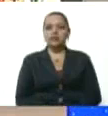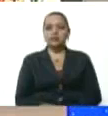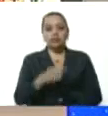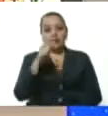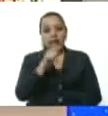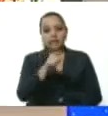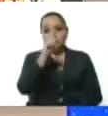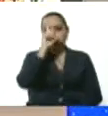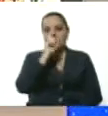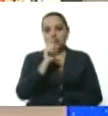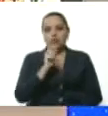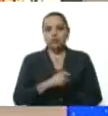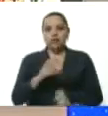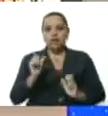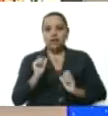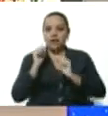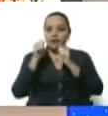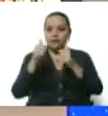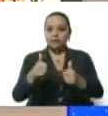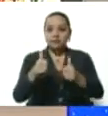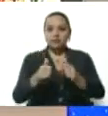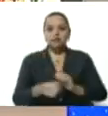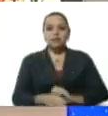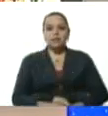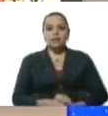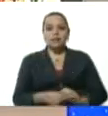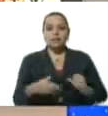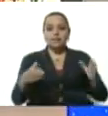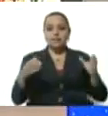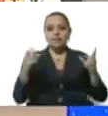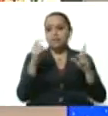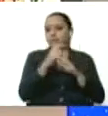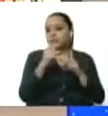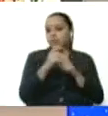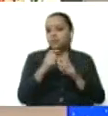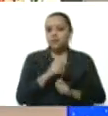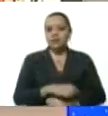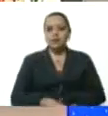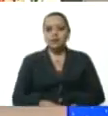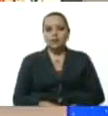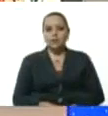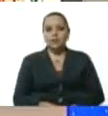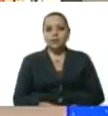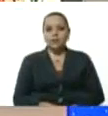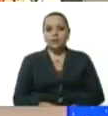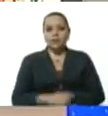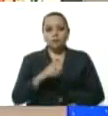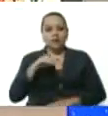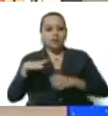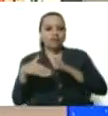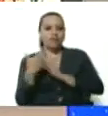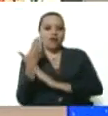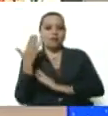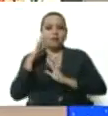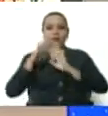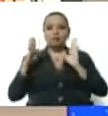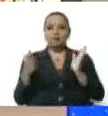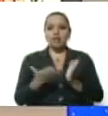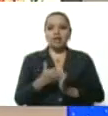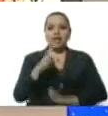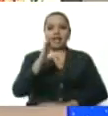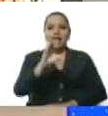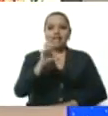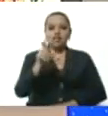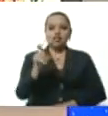año aparece la frase de una fama mundial. La ExxonMobil